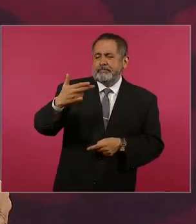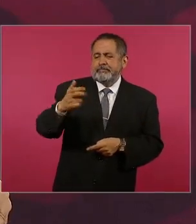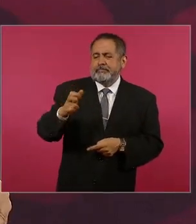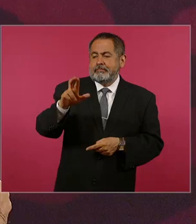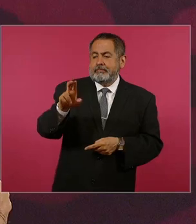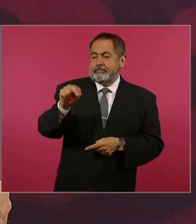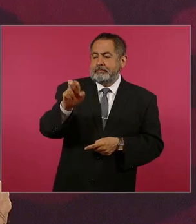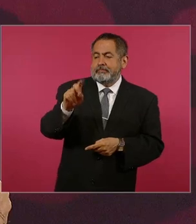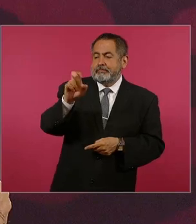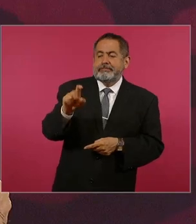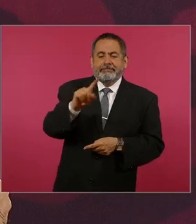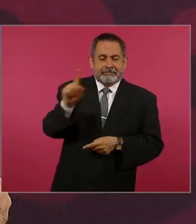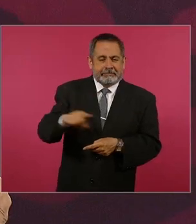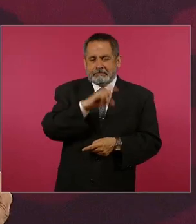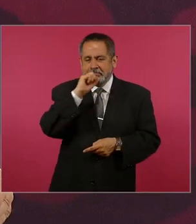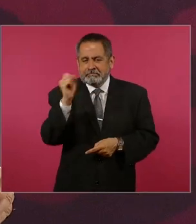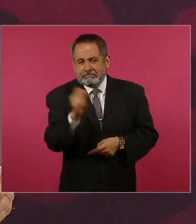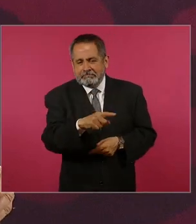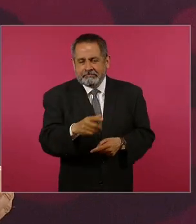Hernández.